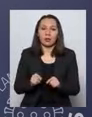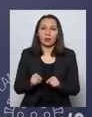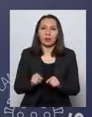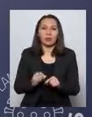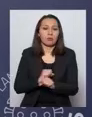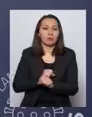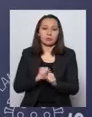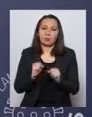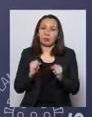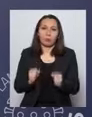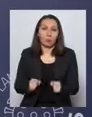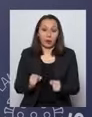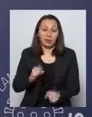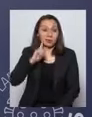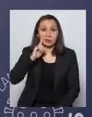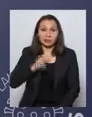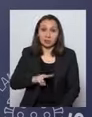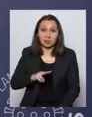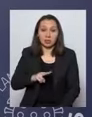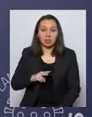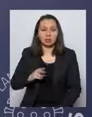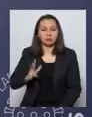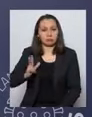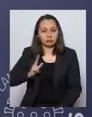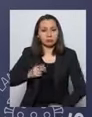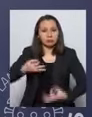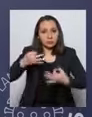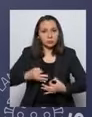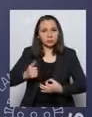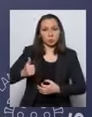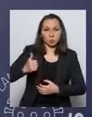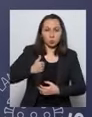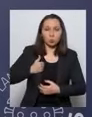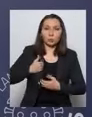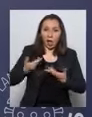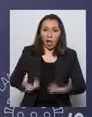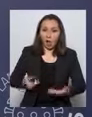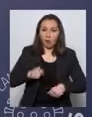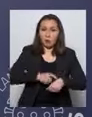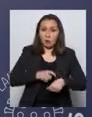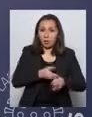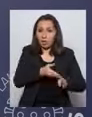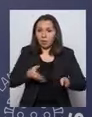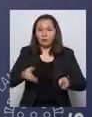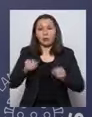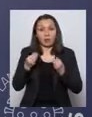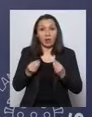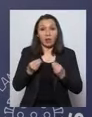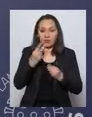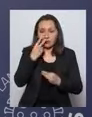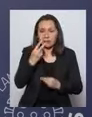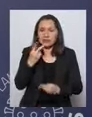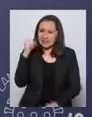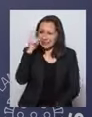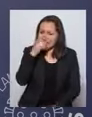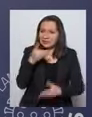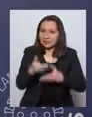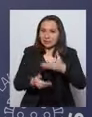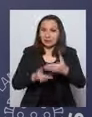no se puede si no hay un comportamiento adecuado a las circunstancias evidentemente esto se pone muy cuesta arriba